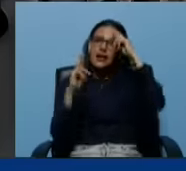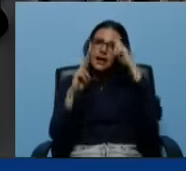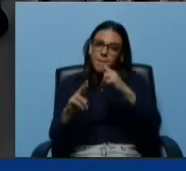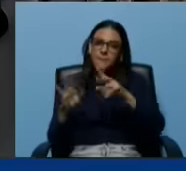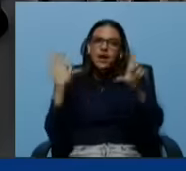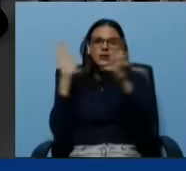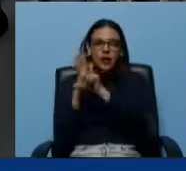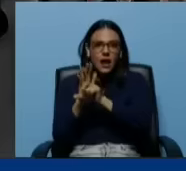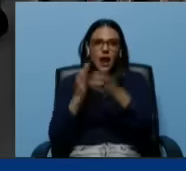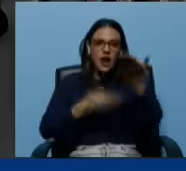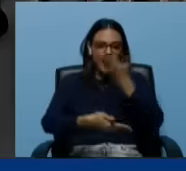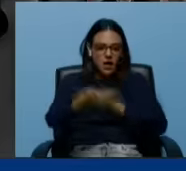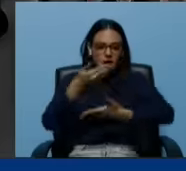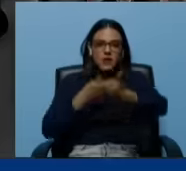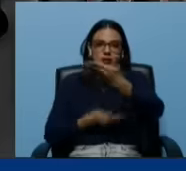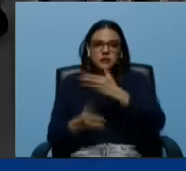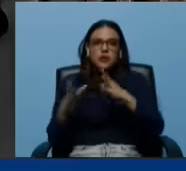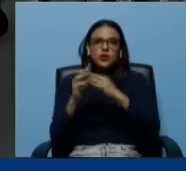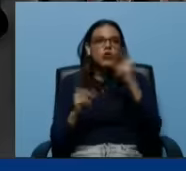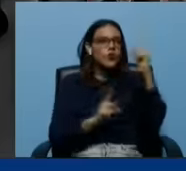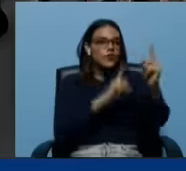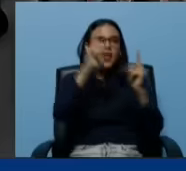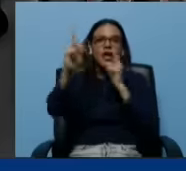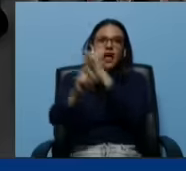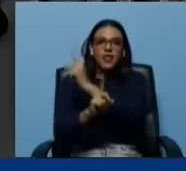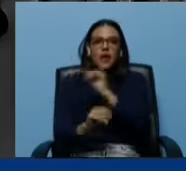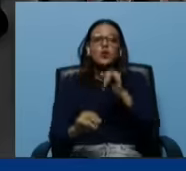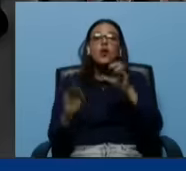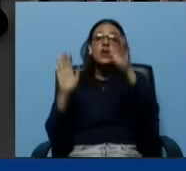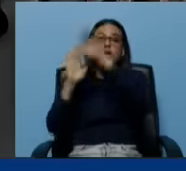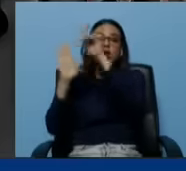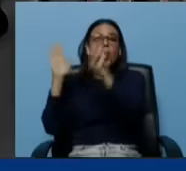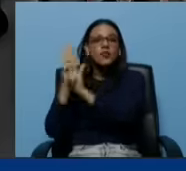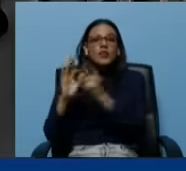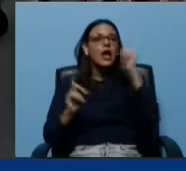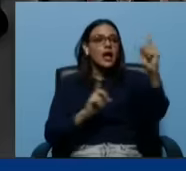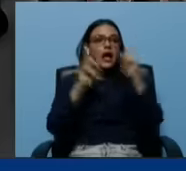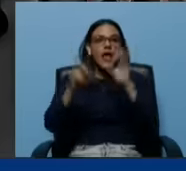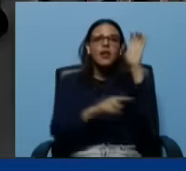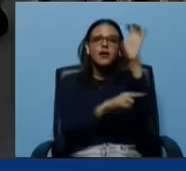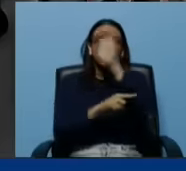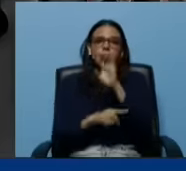Que se respeten las leyes y las constituciones de estos países.